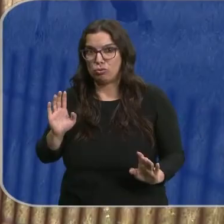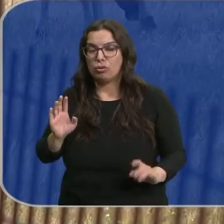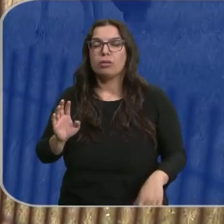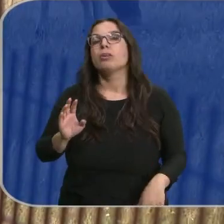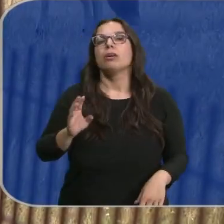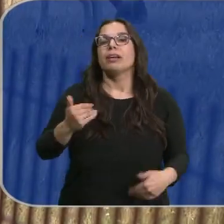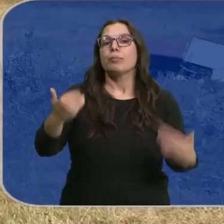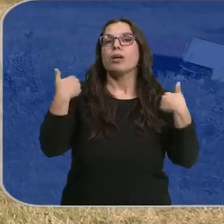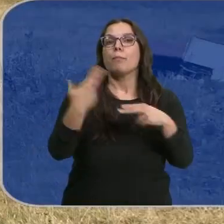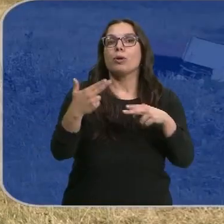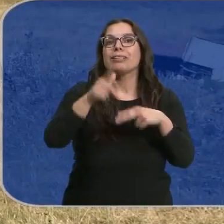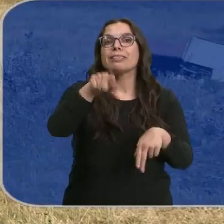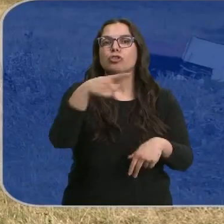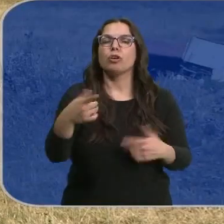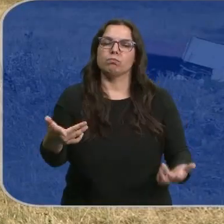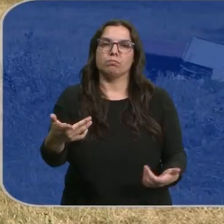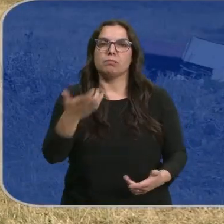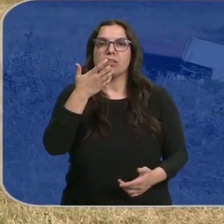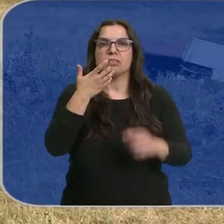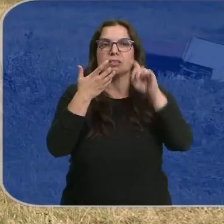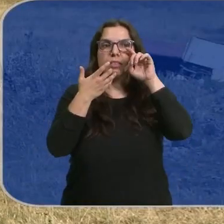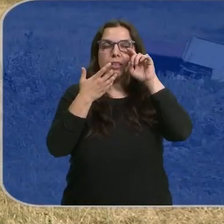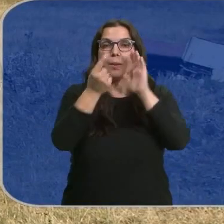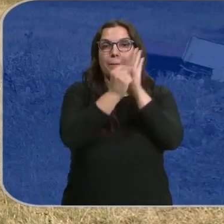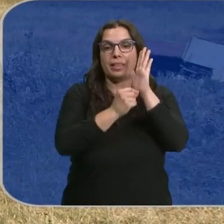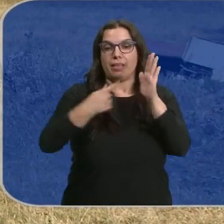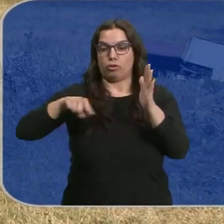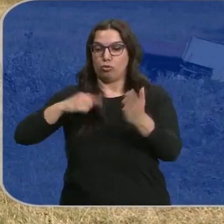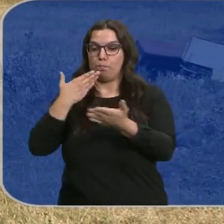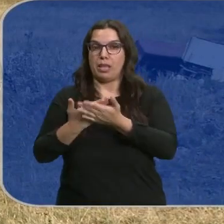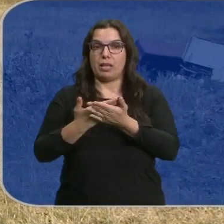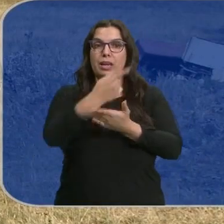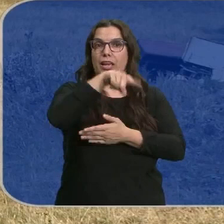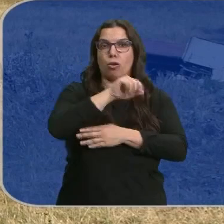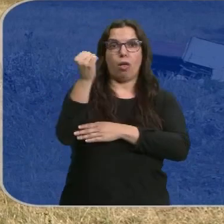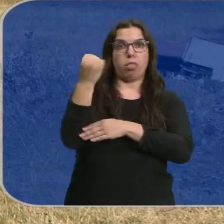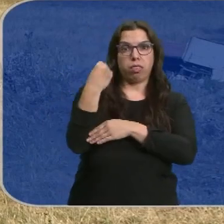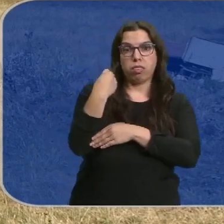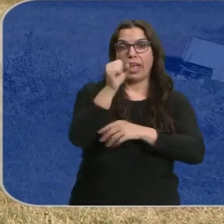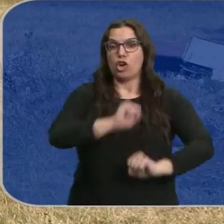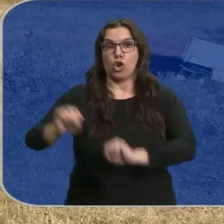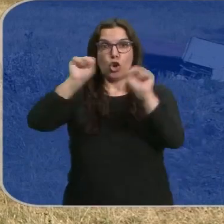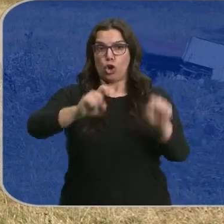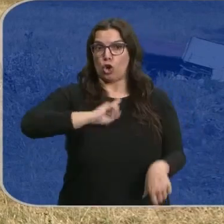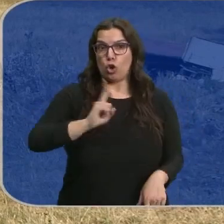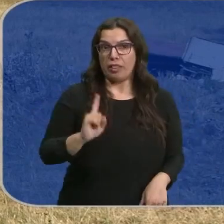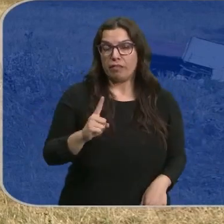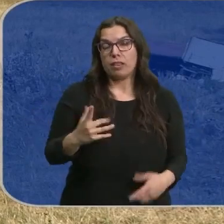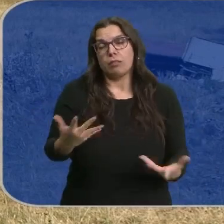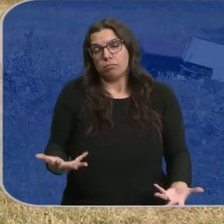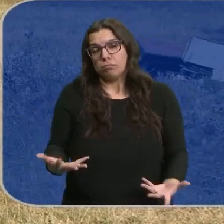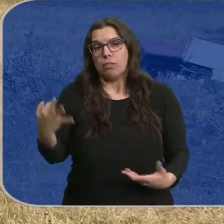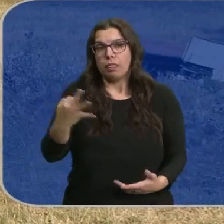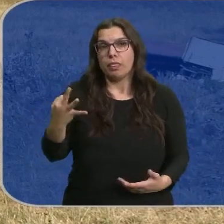pedir responsabilidades políticas, si no hay una serie de esas medidas que estamos pidiendo y no nos defiende quien nos tiene que defender, pues